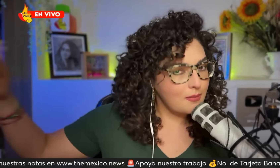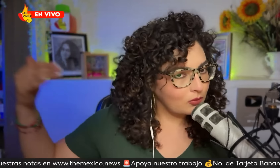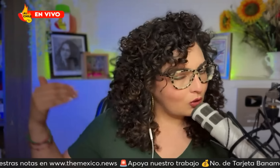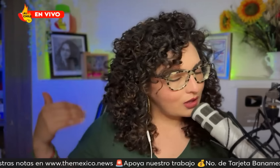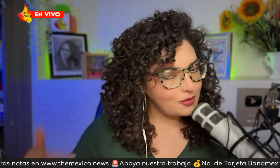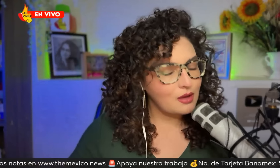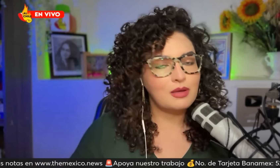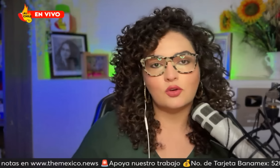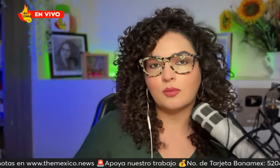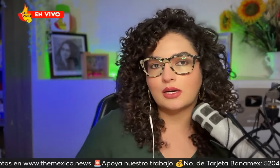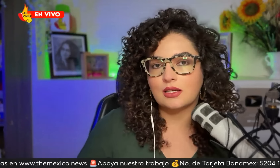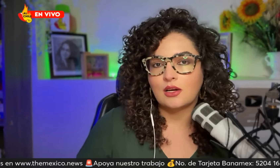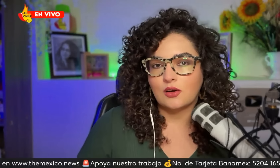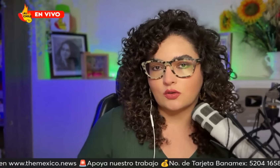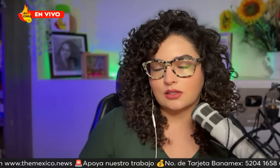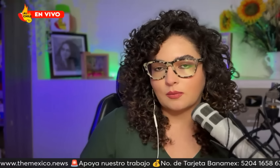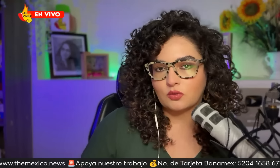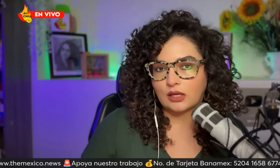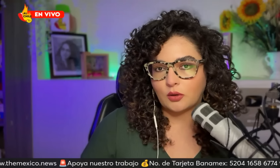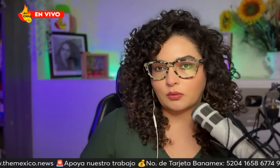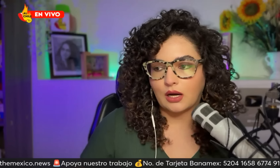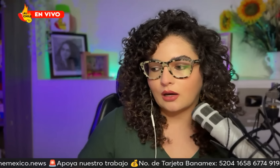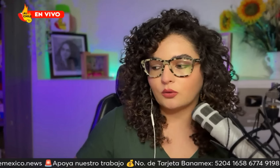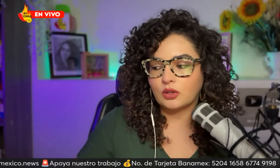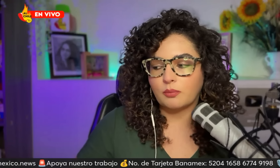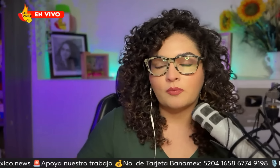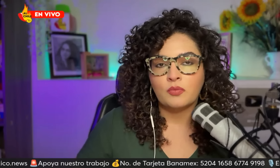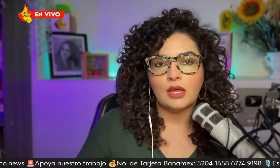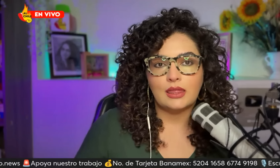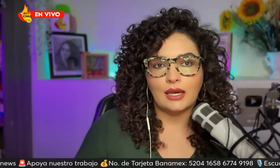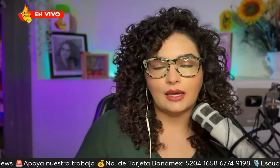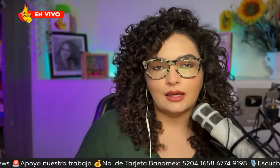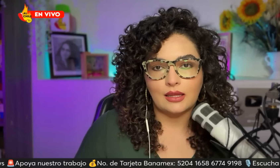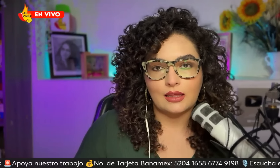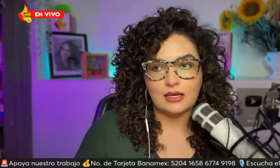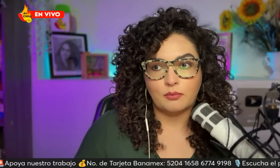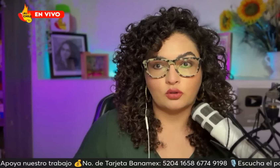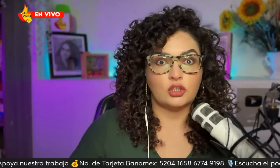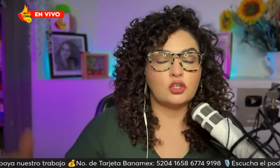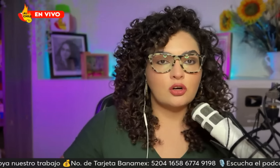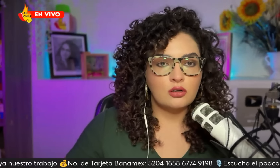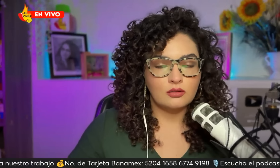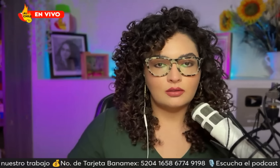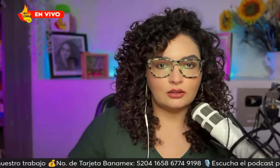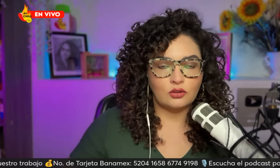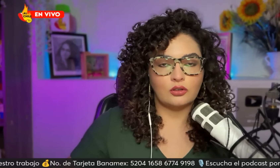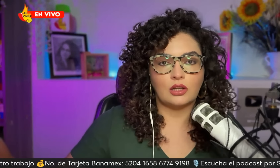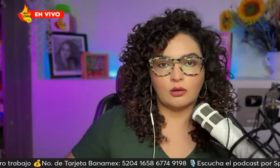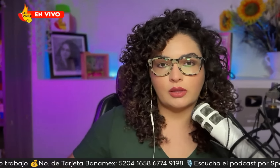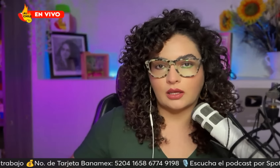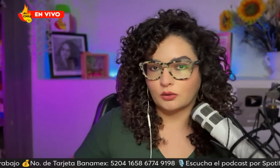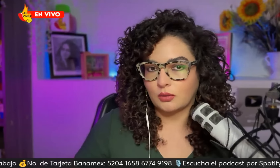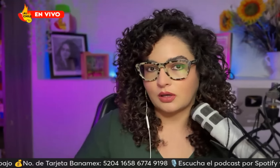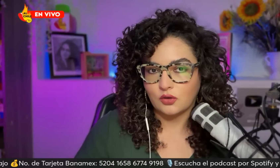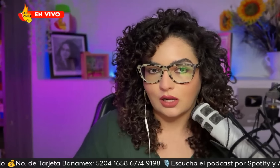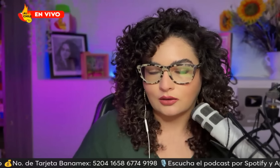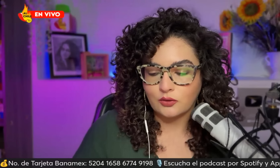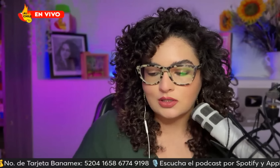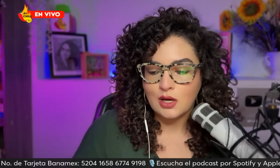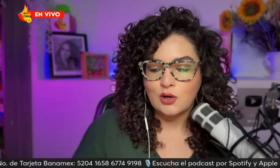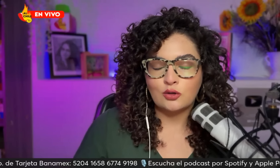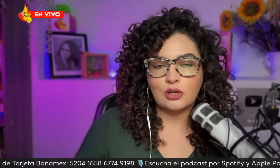y todavía más jóvenes los que están buscando obtener algún tipo de posición dentro del Comité Ejecutivo